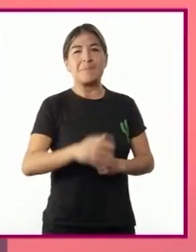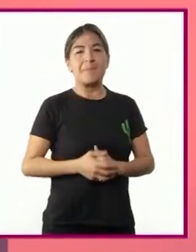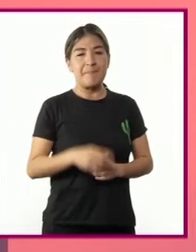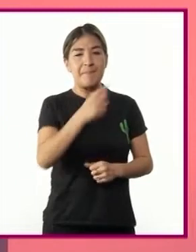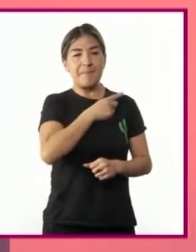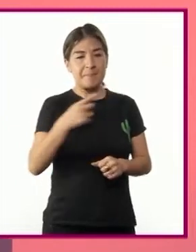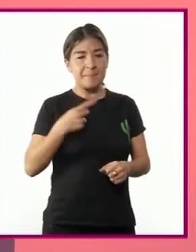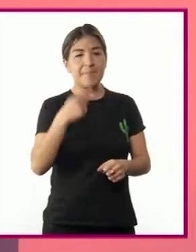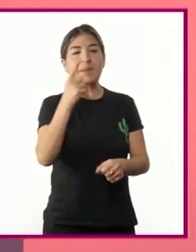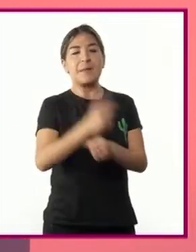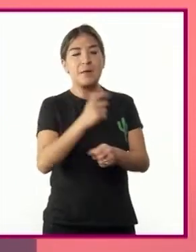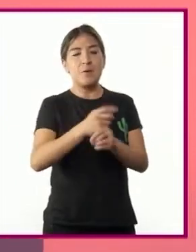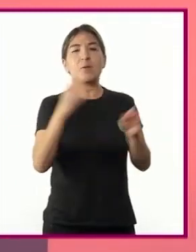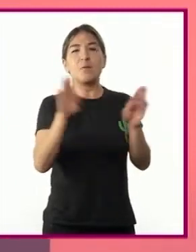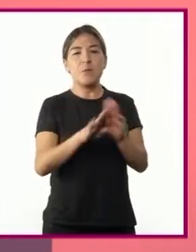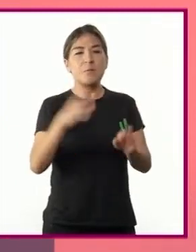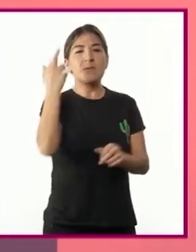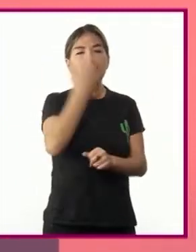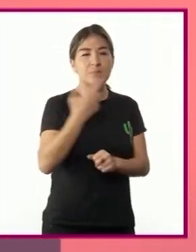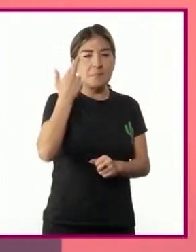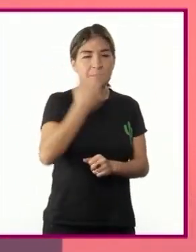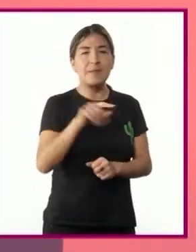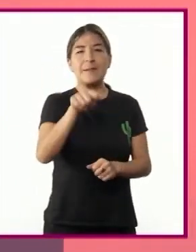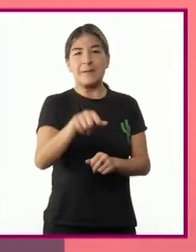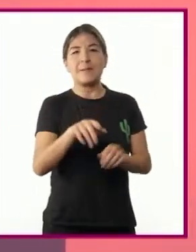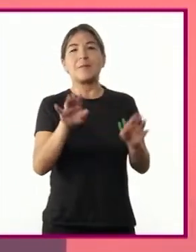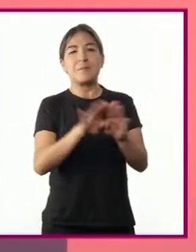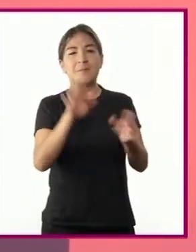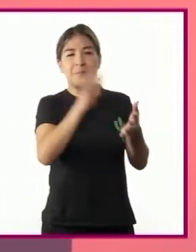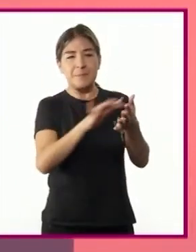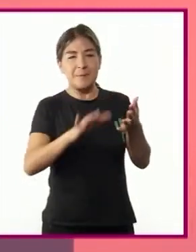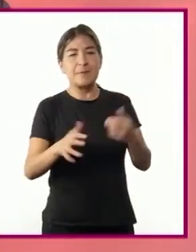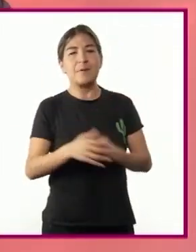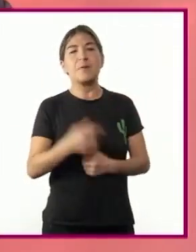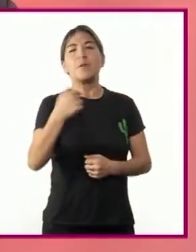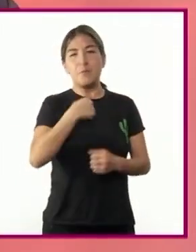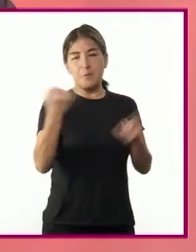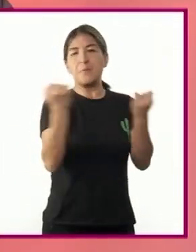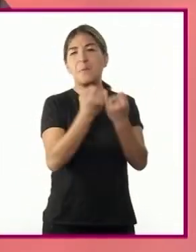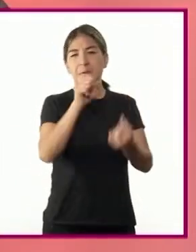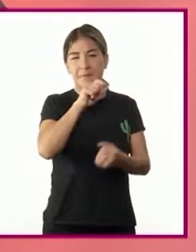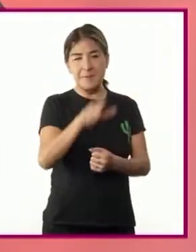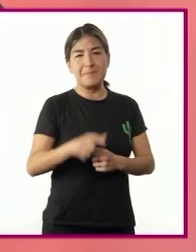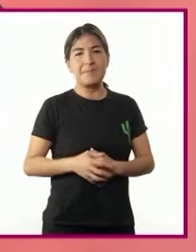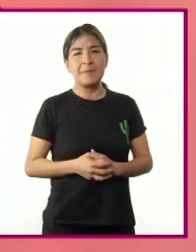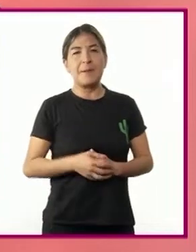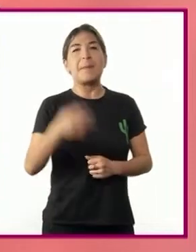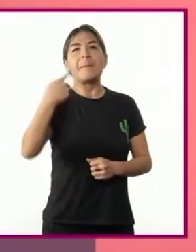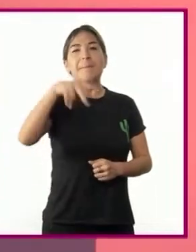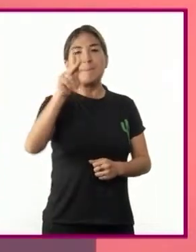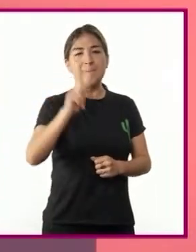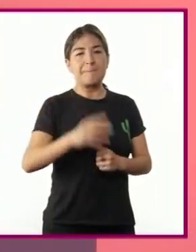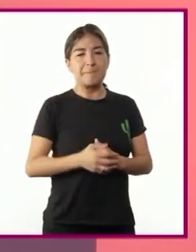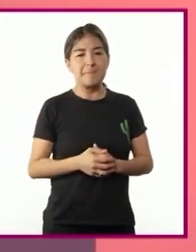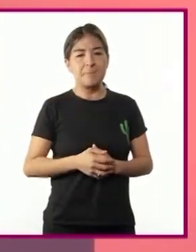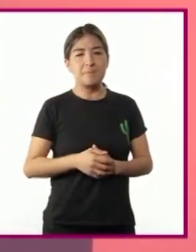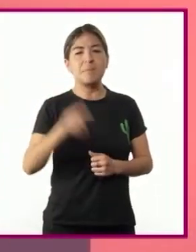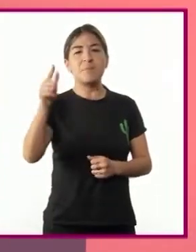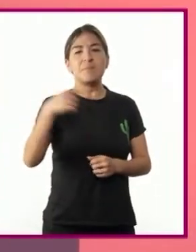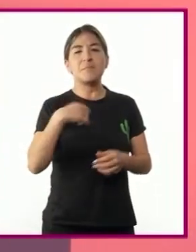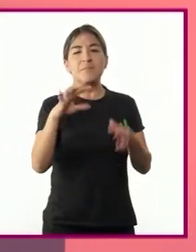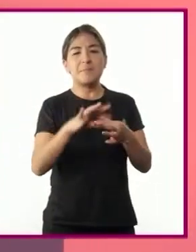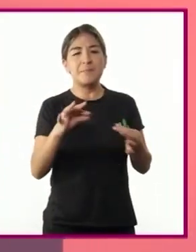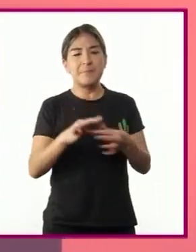importante darnos el espacio para revisar nuestros textos. Yo también lo hago. Pero, ¿me estabas